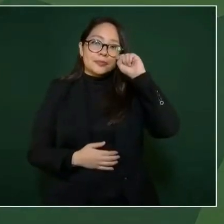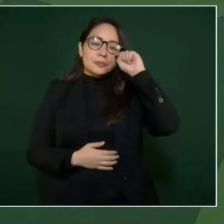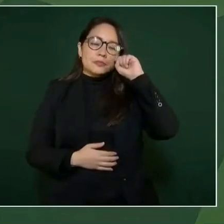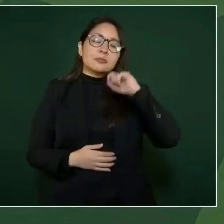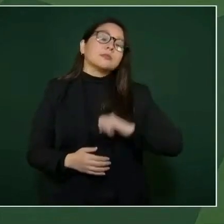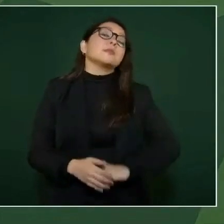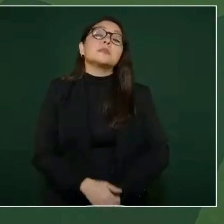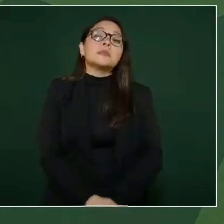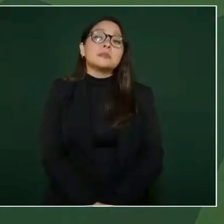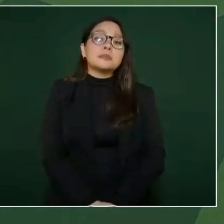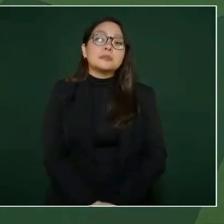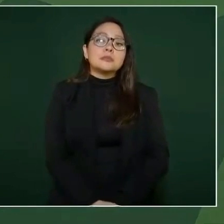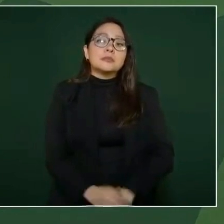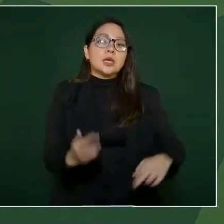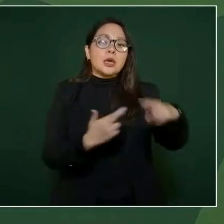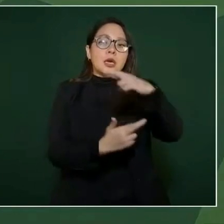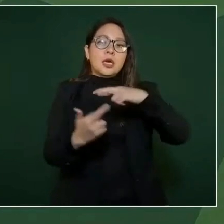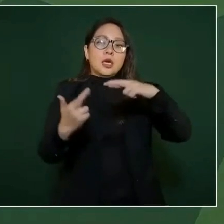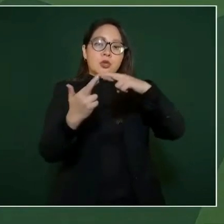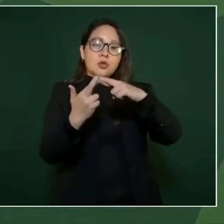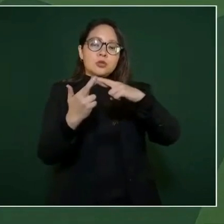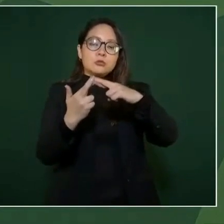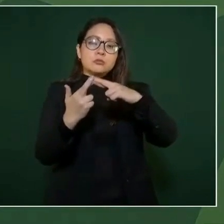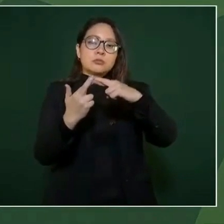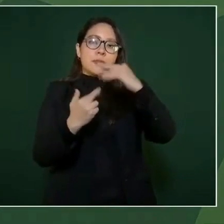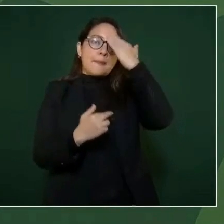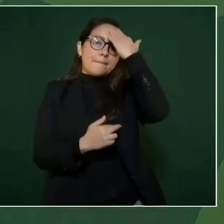La región Chontal.